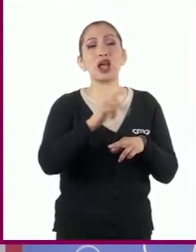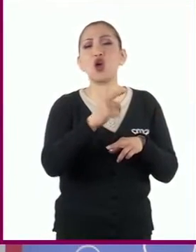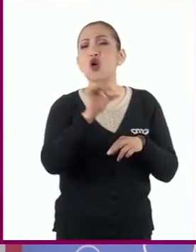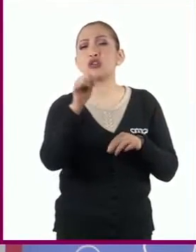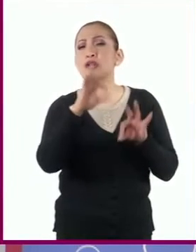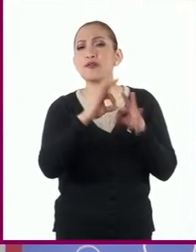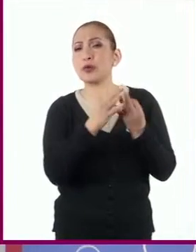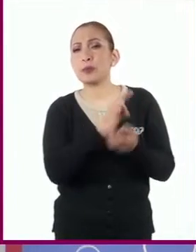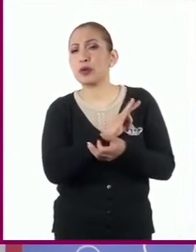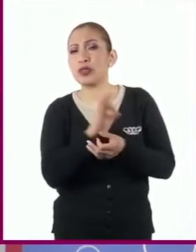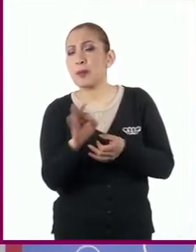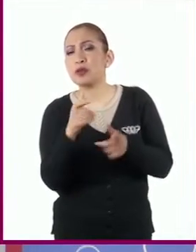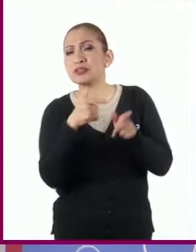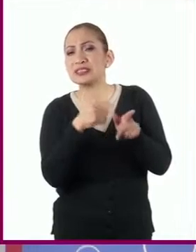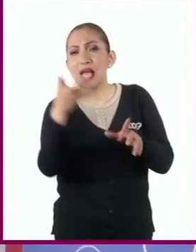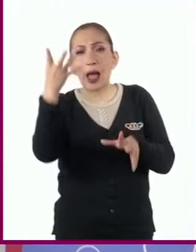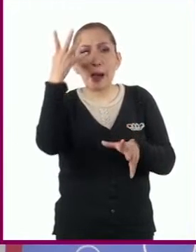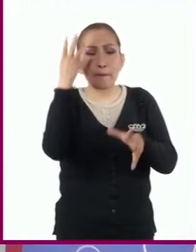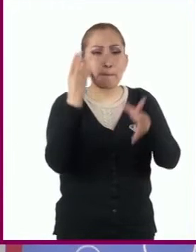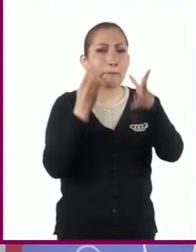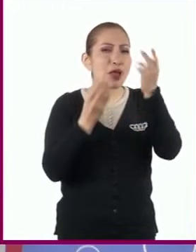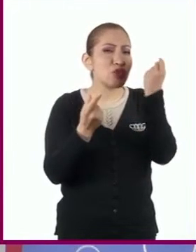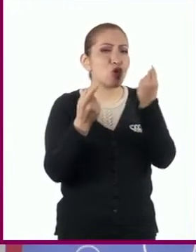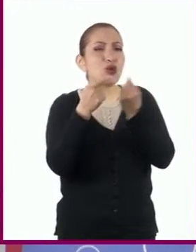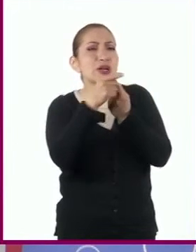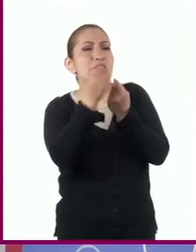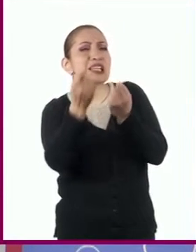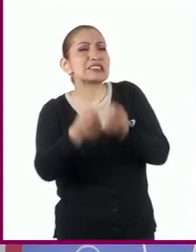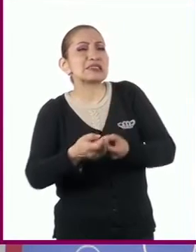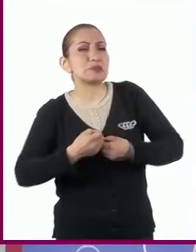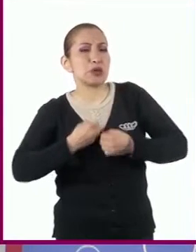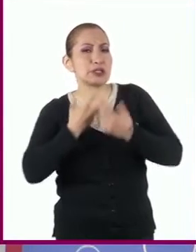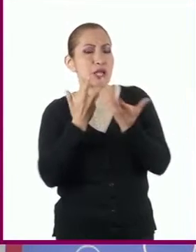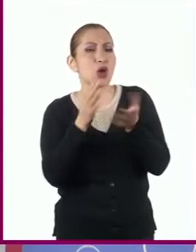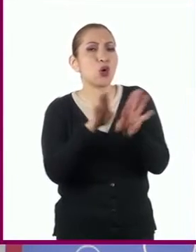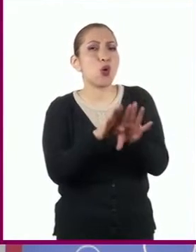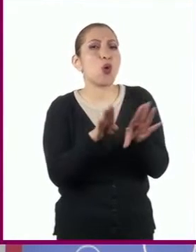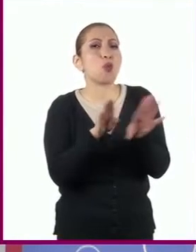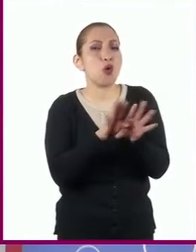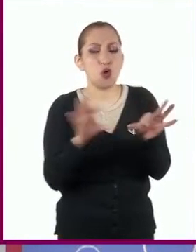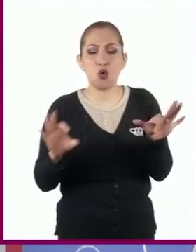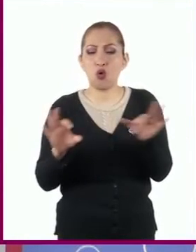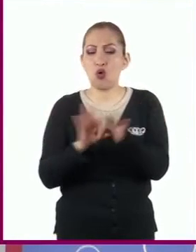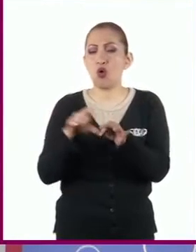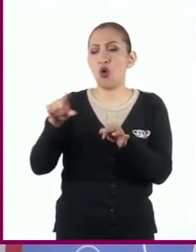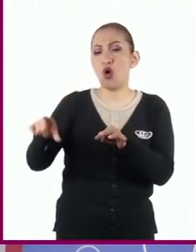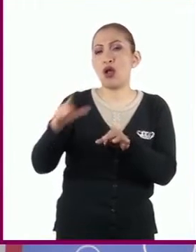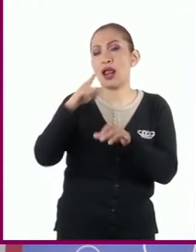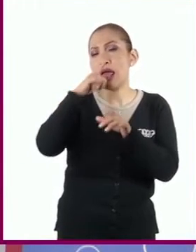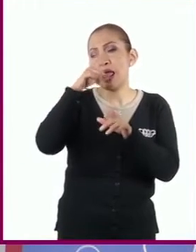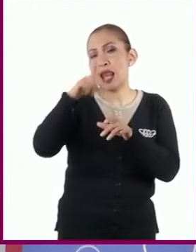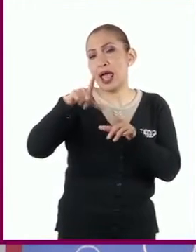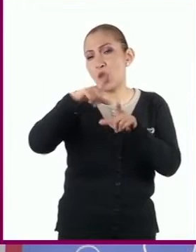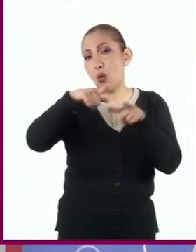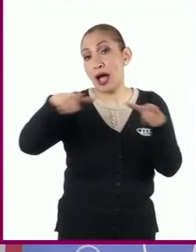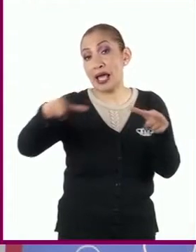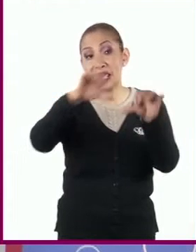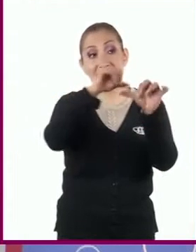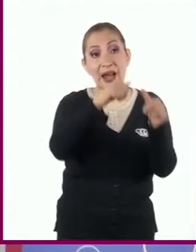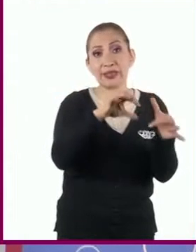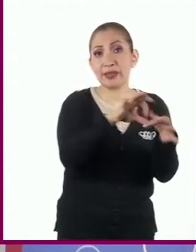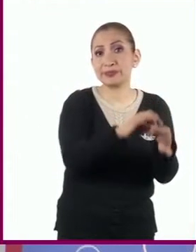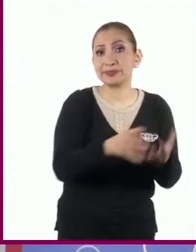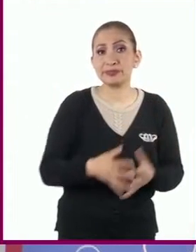otra forma podemos seguir aprendiendo lo que es la poesía y cómo se vincula con el lenguaje y el